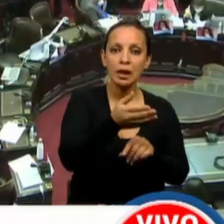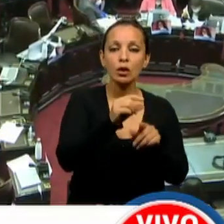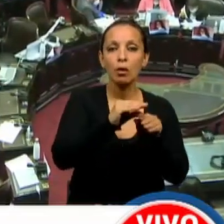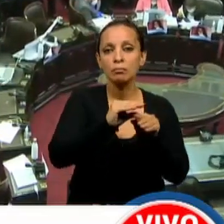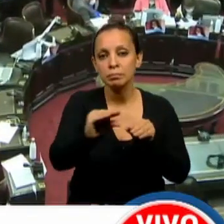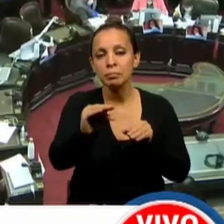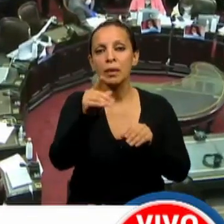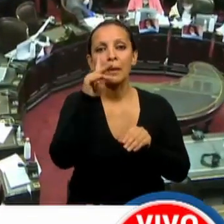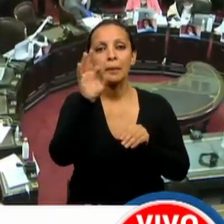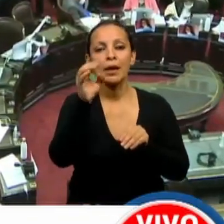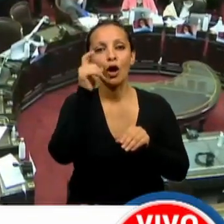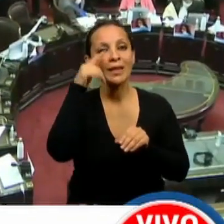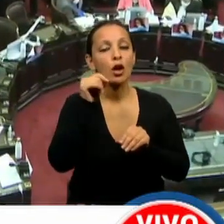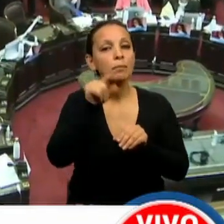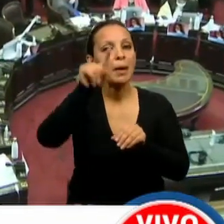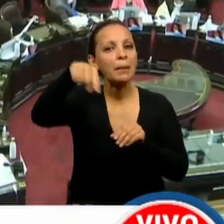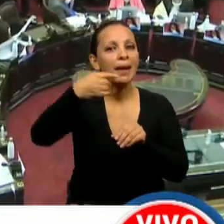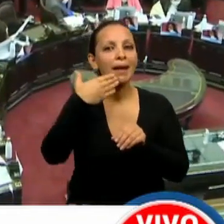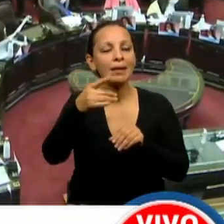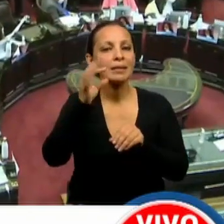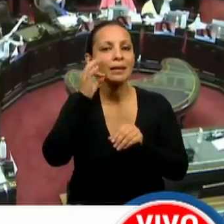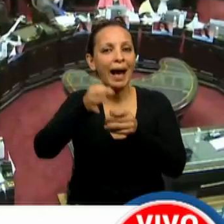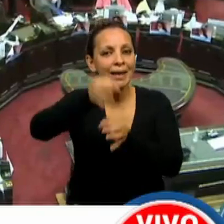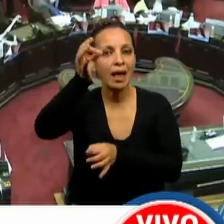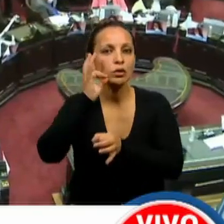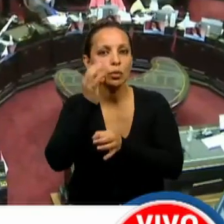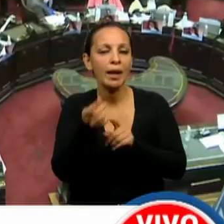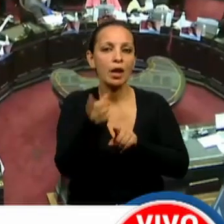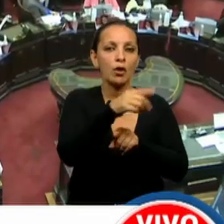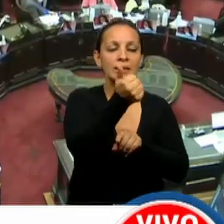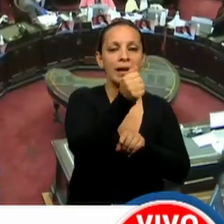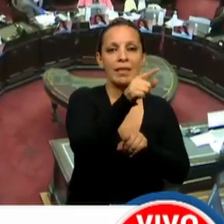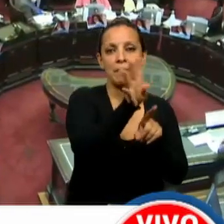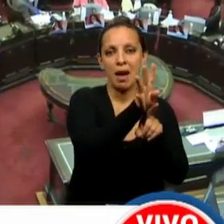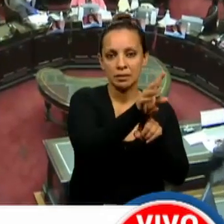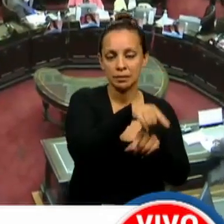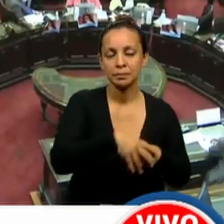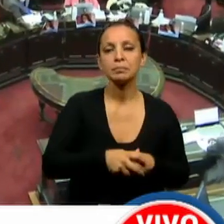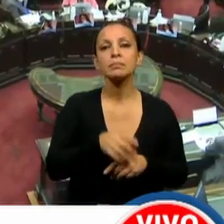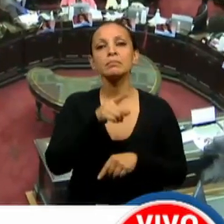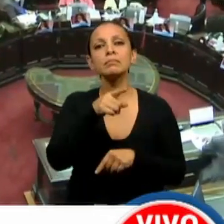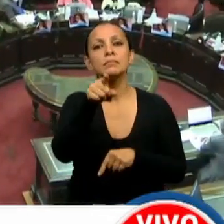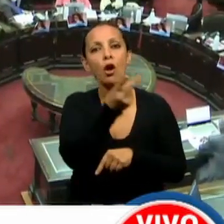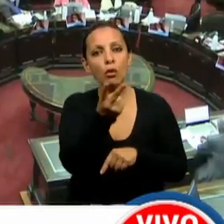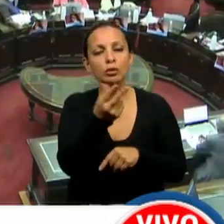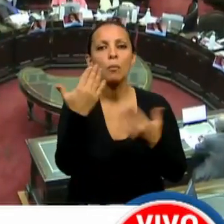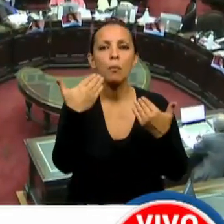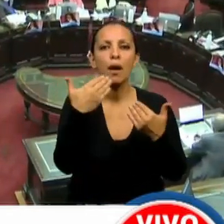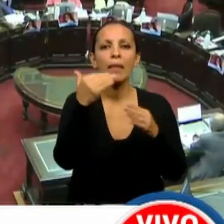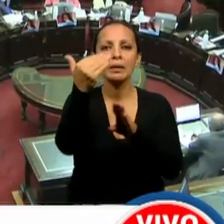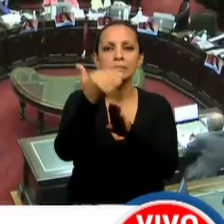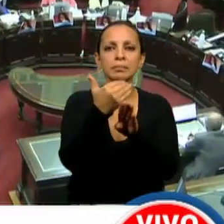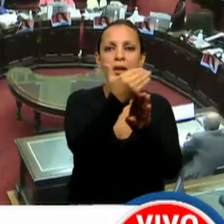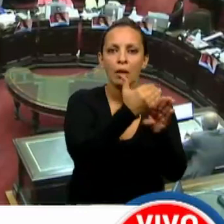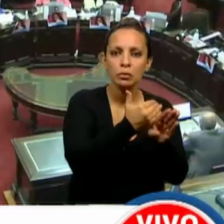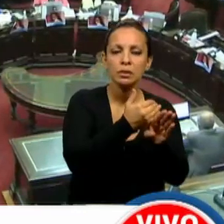bioetanol derivado de caña de azúcar y 6% para el derivado de maíz, pudiendo reducir en el caso de este